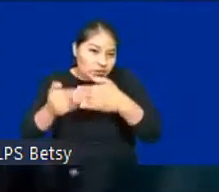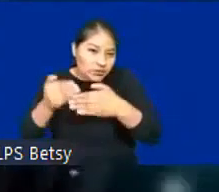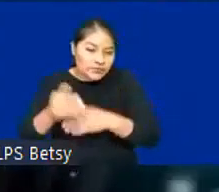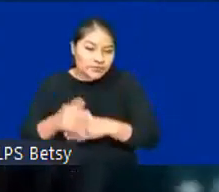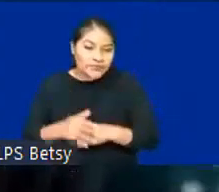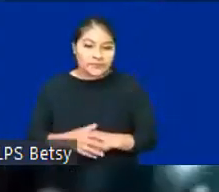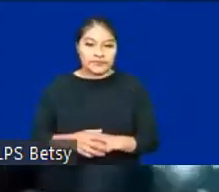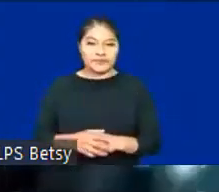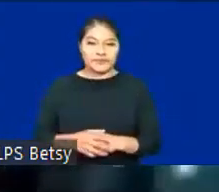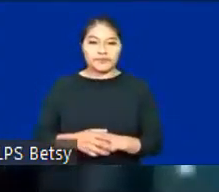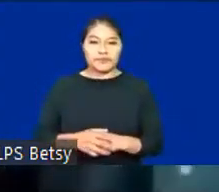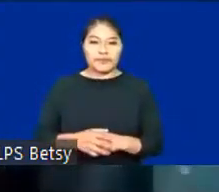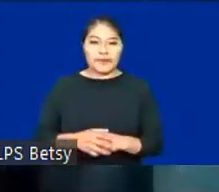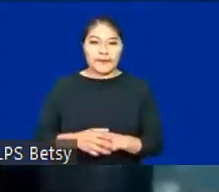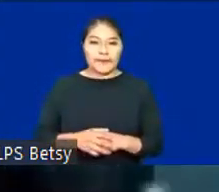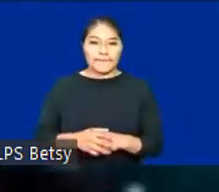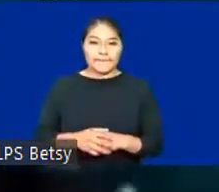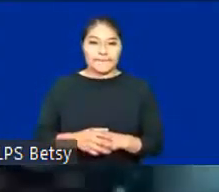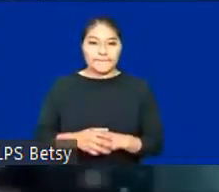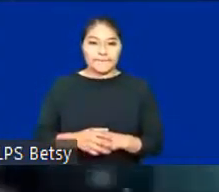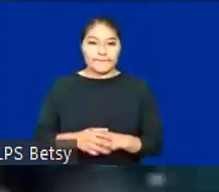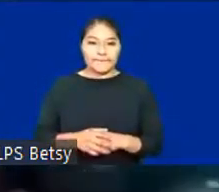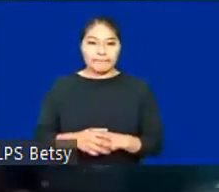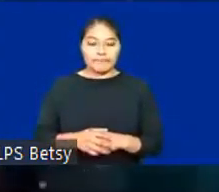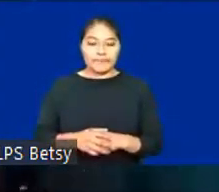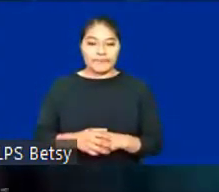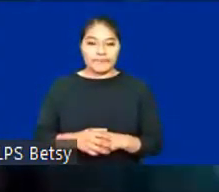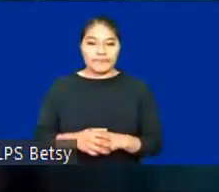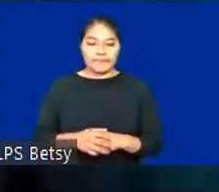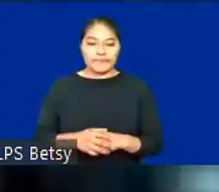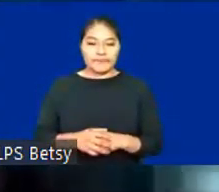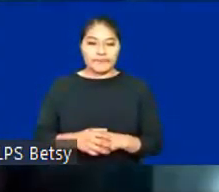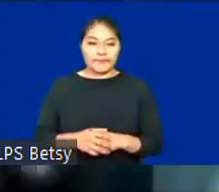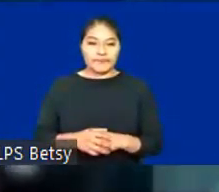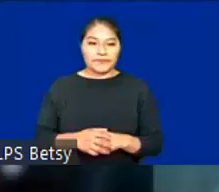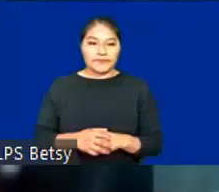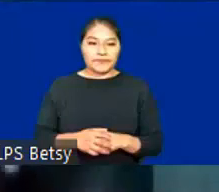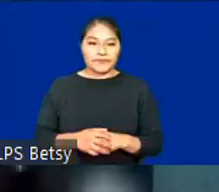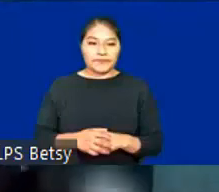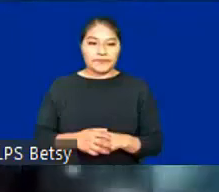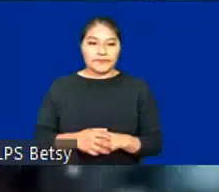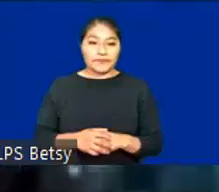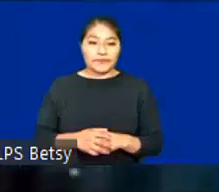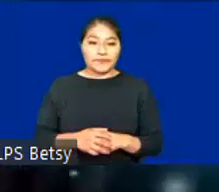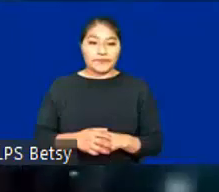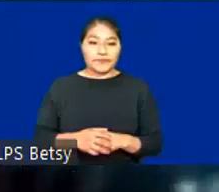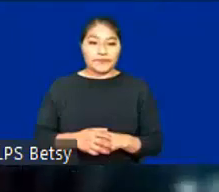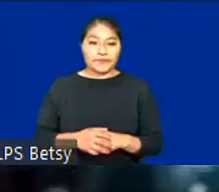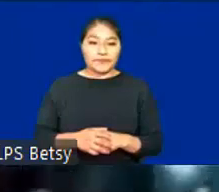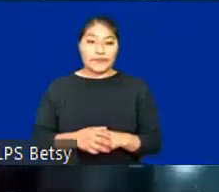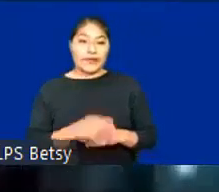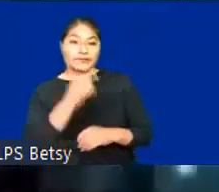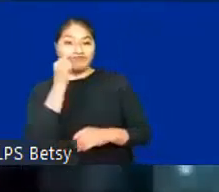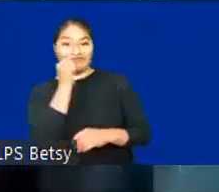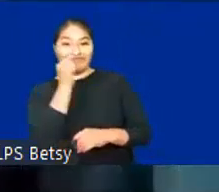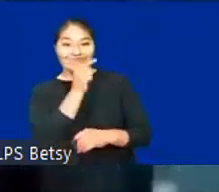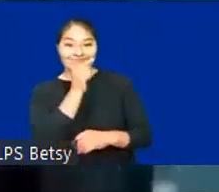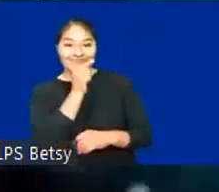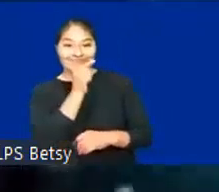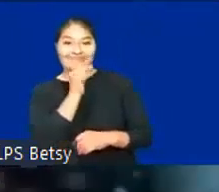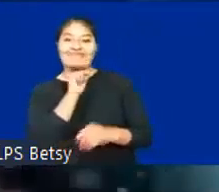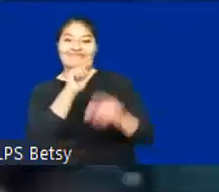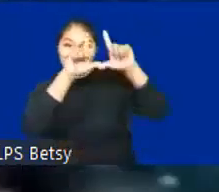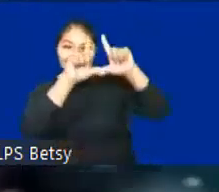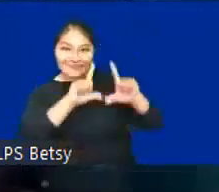poco para ahondar en el certificado automático, quise presentar este esquema, no quiero entrar a mucho detalle, pero